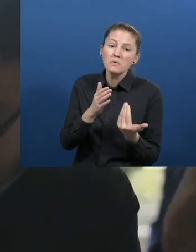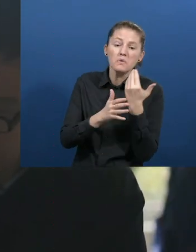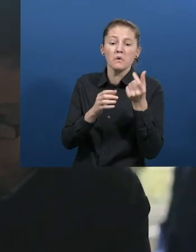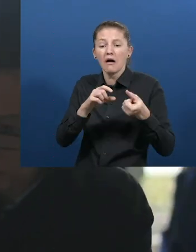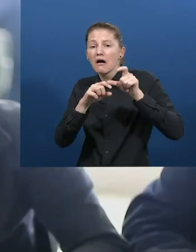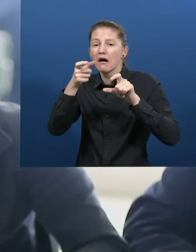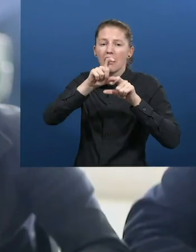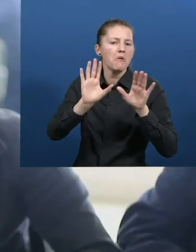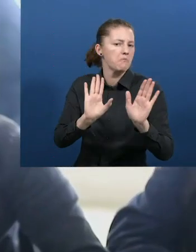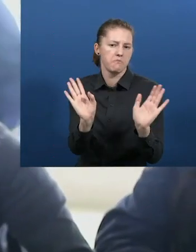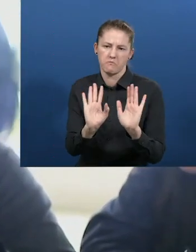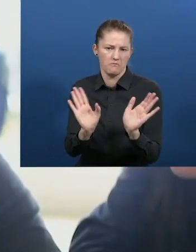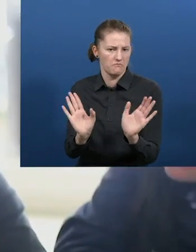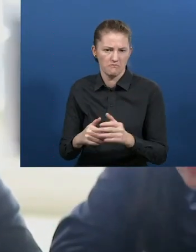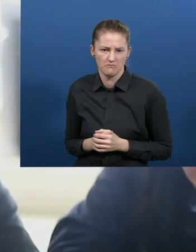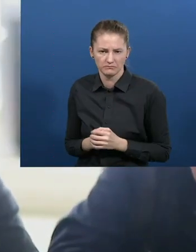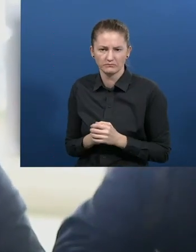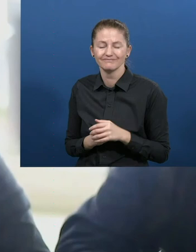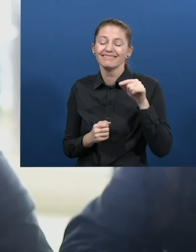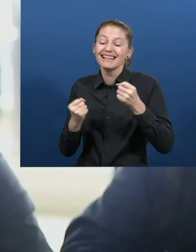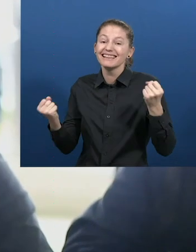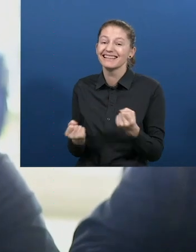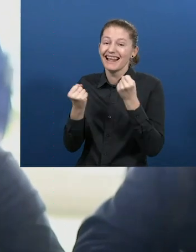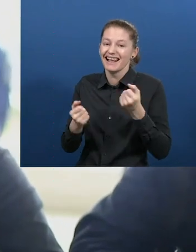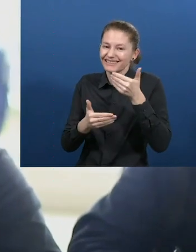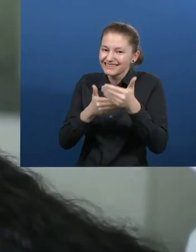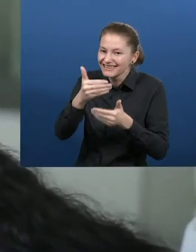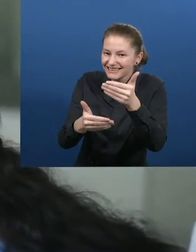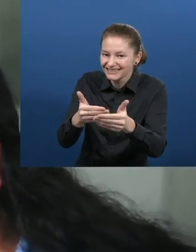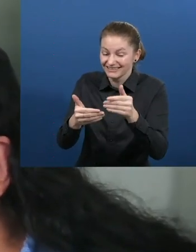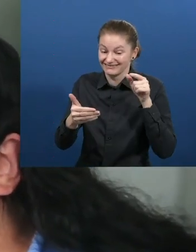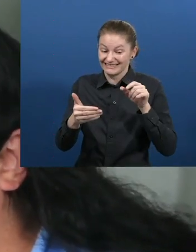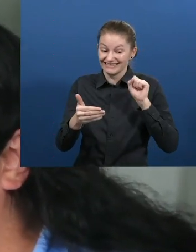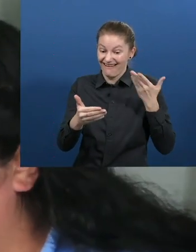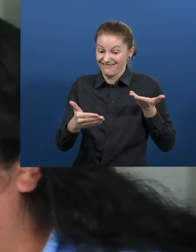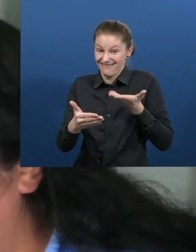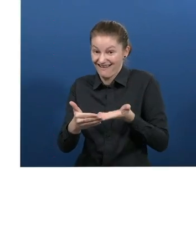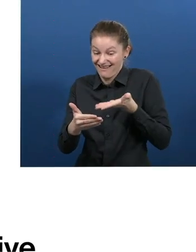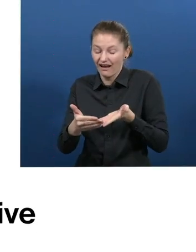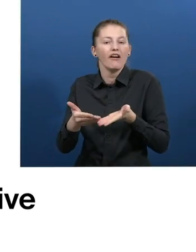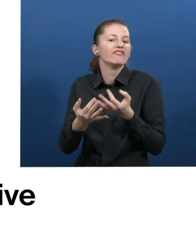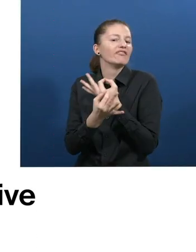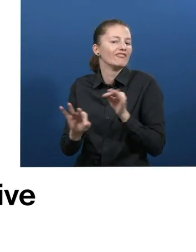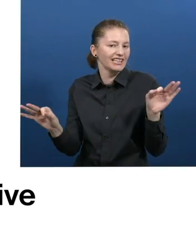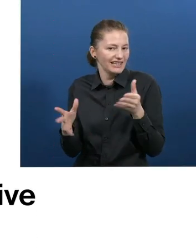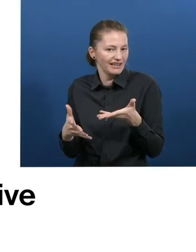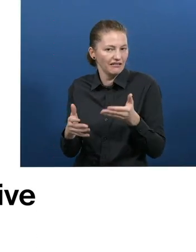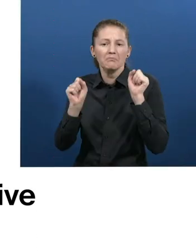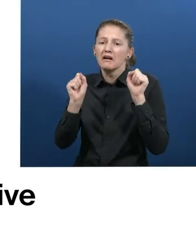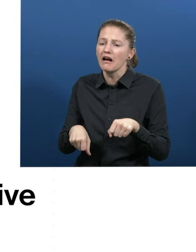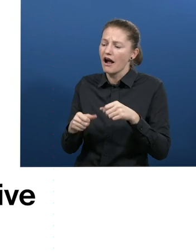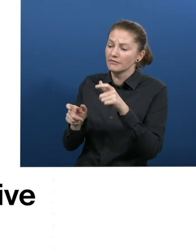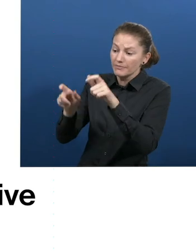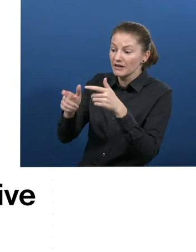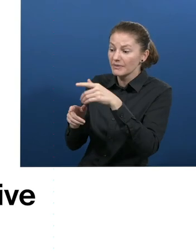procesos de formación que ofrece el SENA son gratuitos y garantizan las herramientas adecuadas para las personas con discapacidad. What is unique and innovative